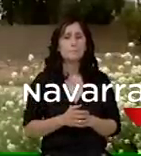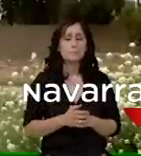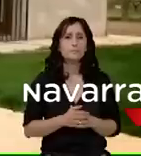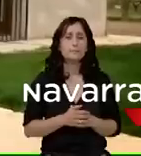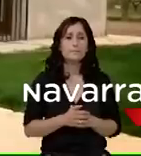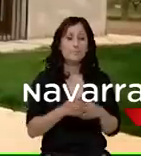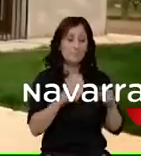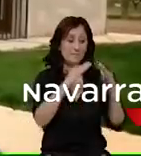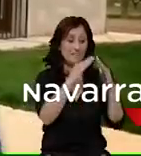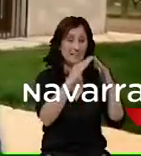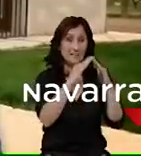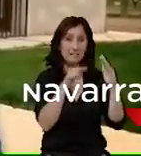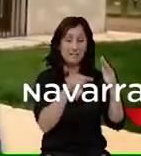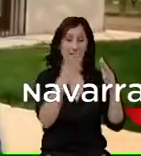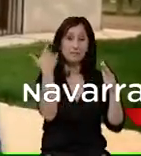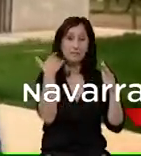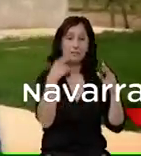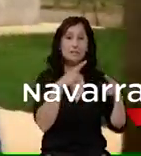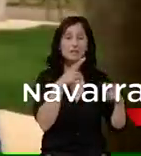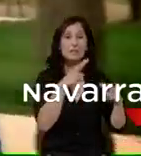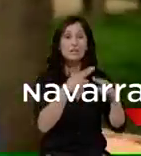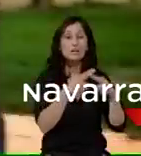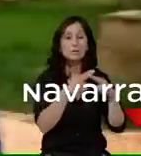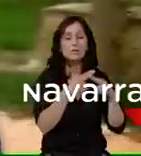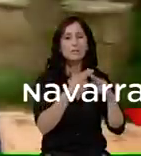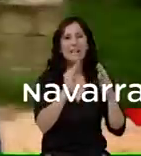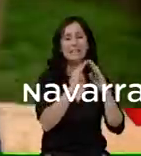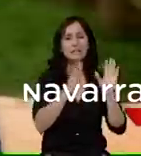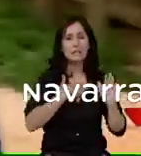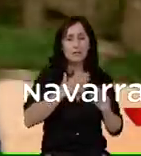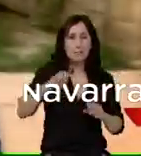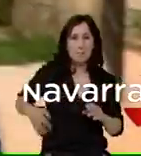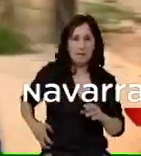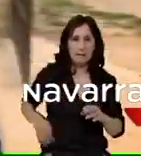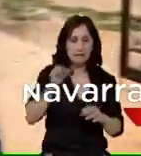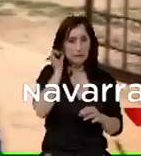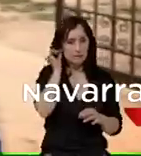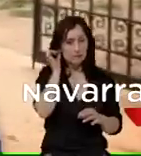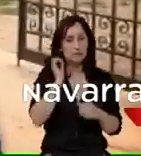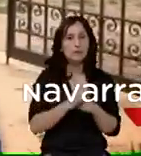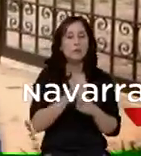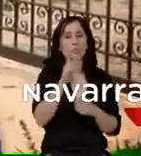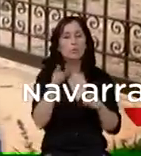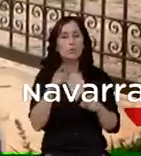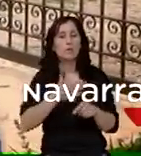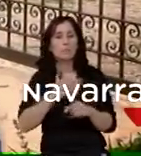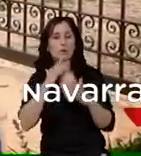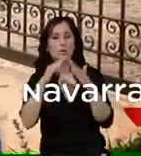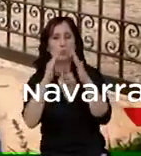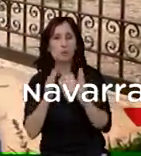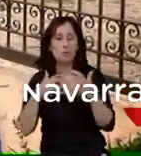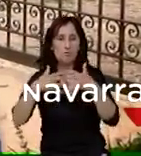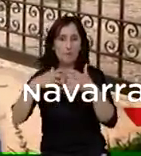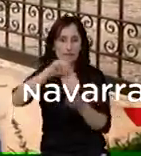Esta casa, de hecho, le llamaban la Casa de las Marquesas, que tenían este trujal, que era el que